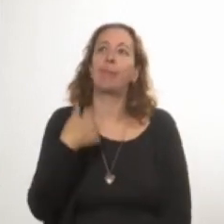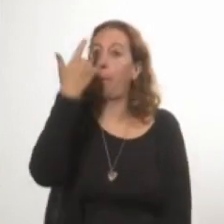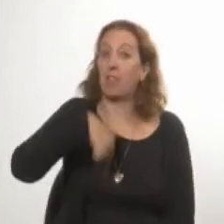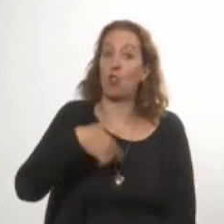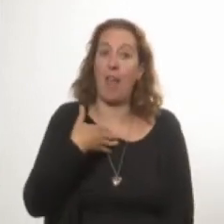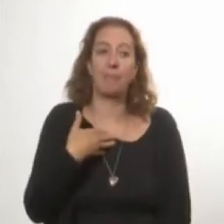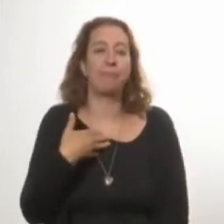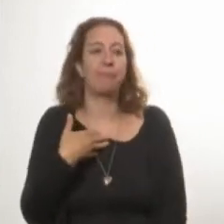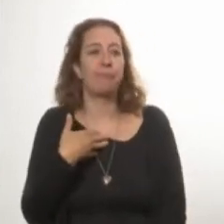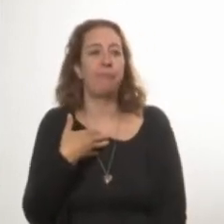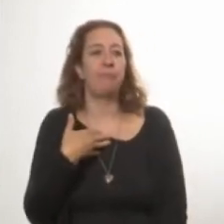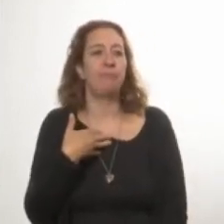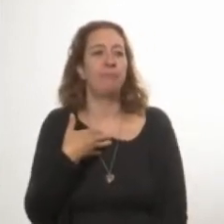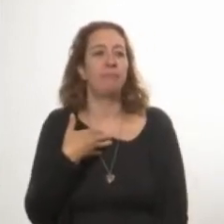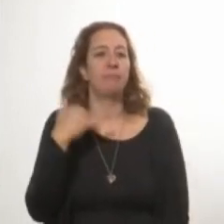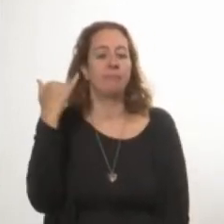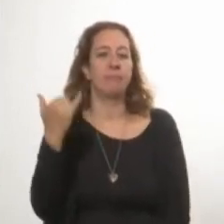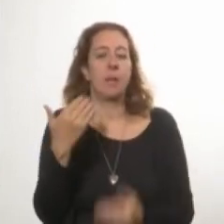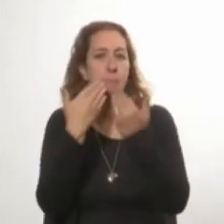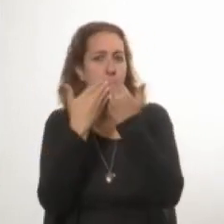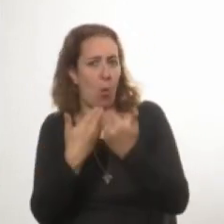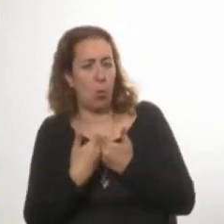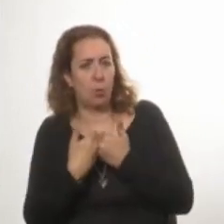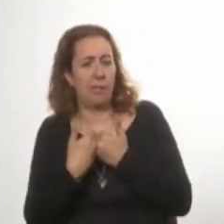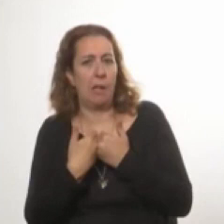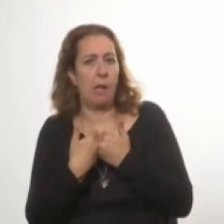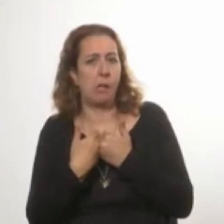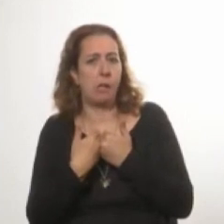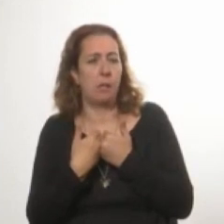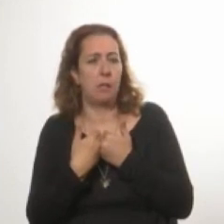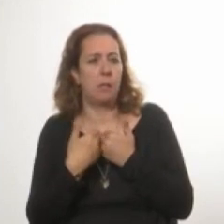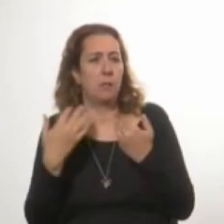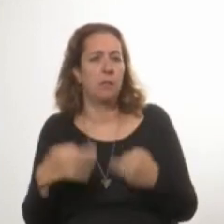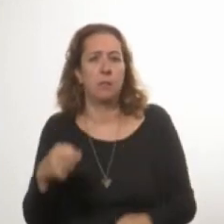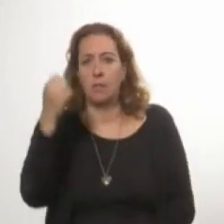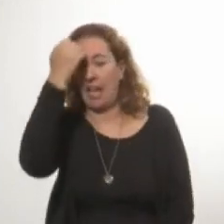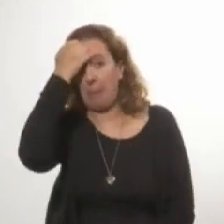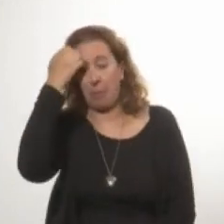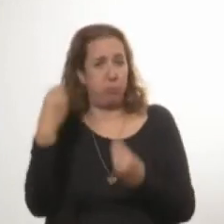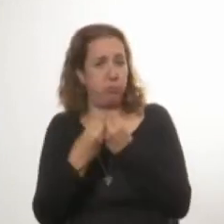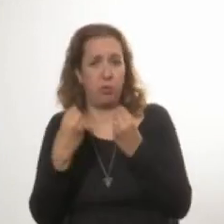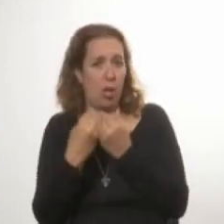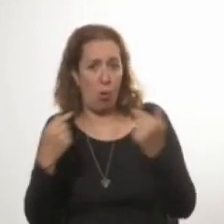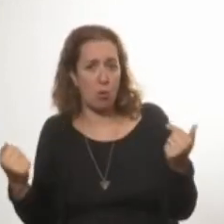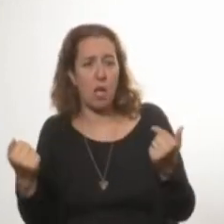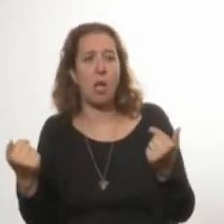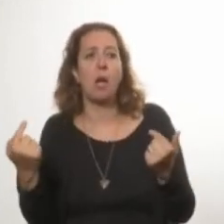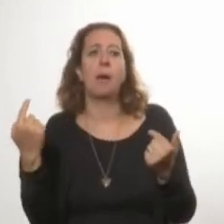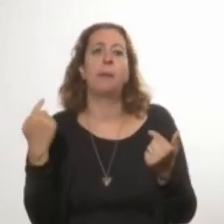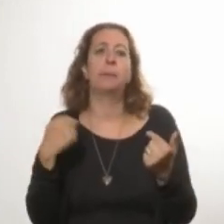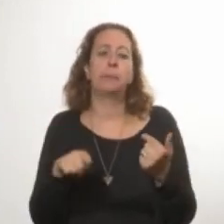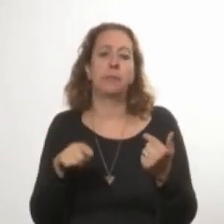personal, si me hicieran la pregunta, seguramente tendría que arrepentirme de muchas cosas, pero